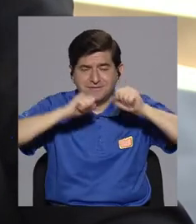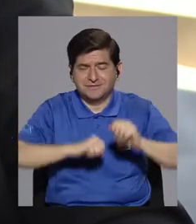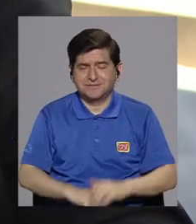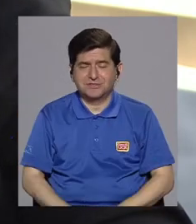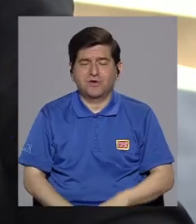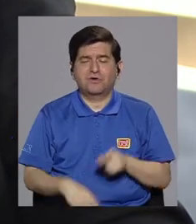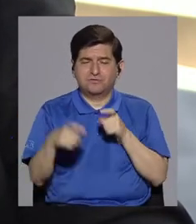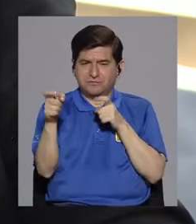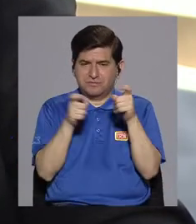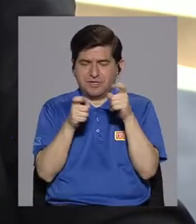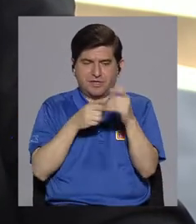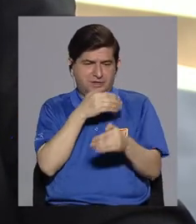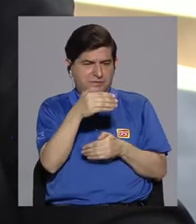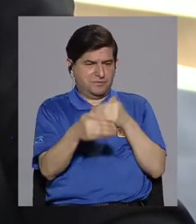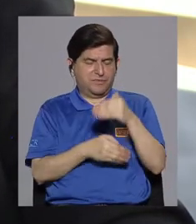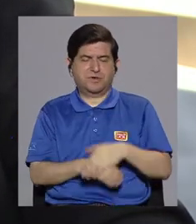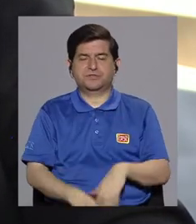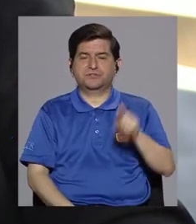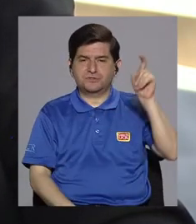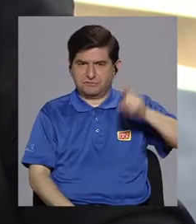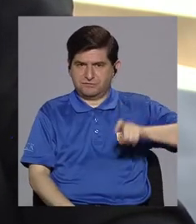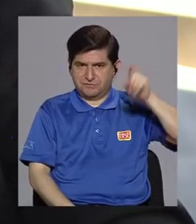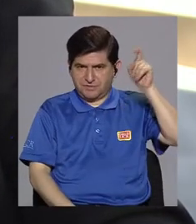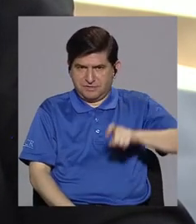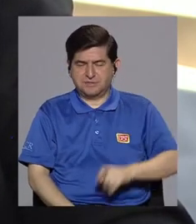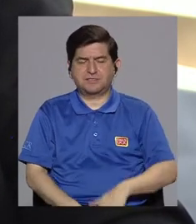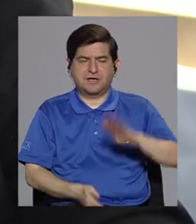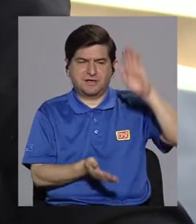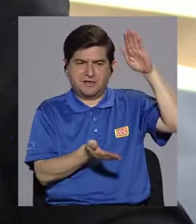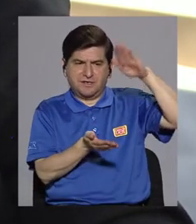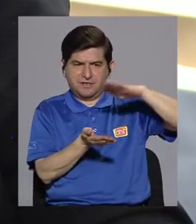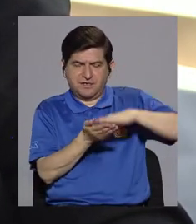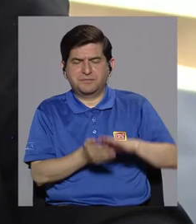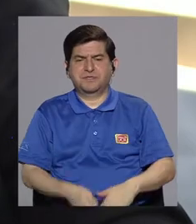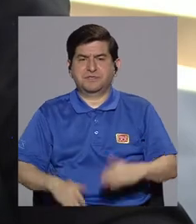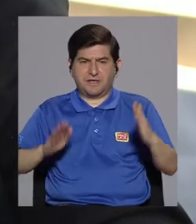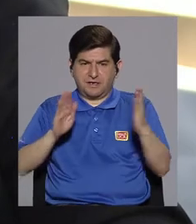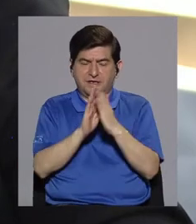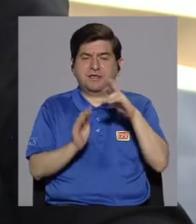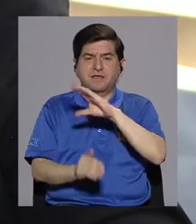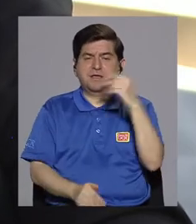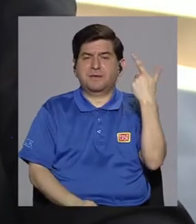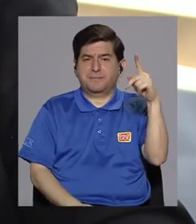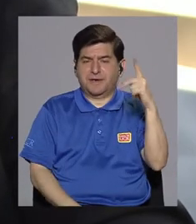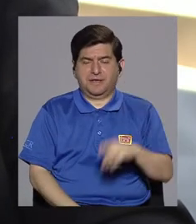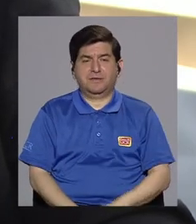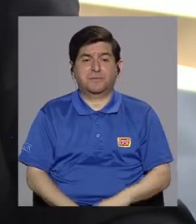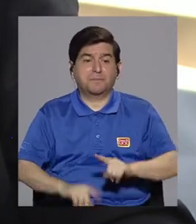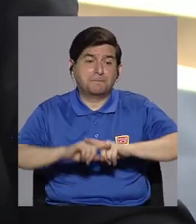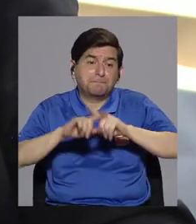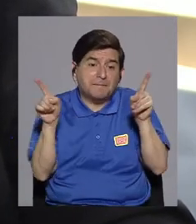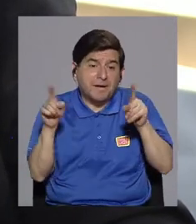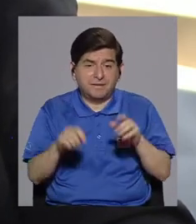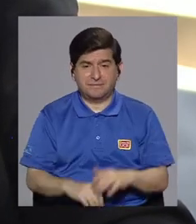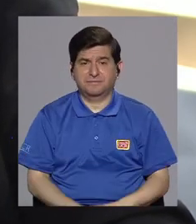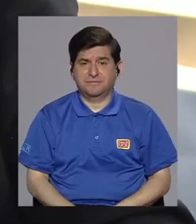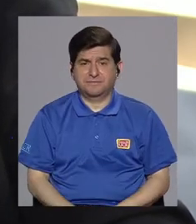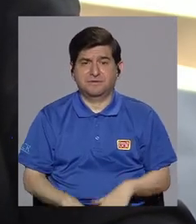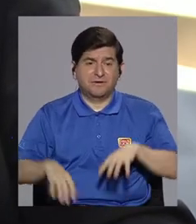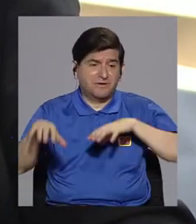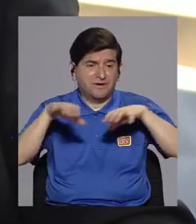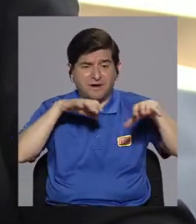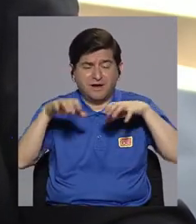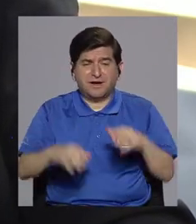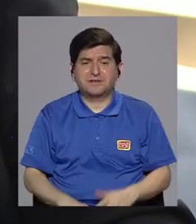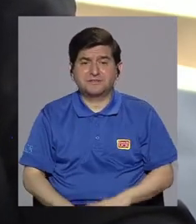es una de las acciones administrativas que se deben llevar a cabo para disminuir la exposición y el riesgo. Pero las acciones